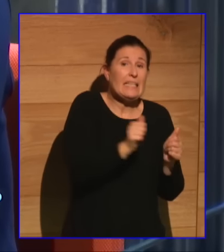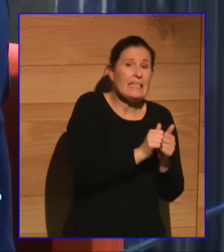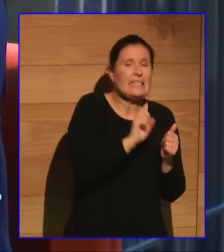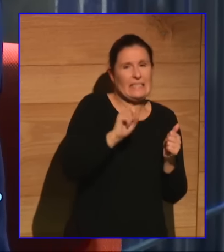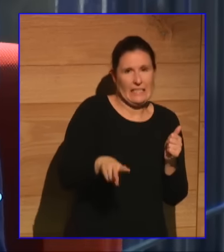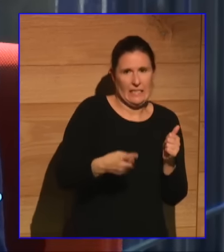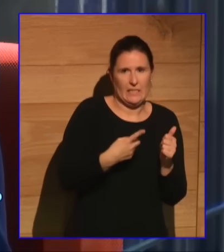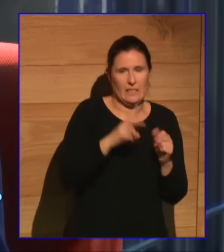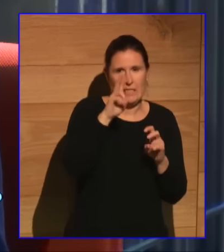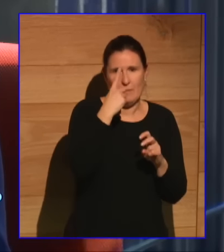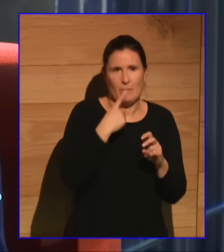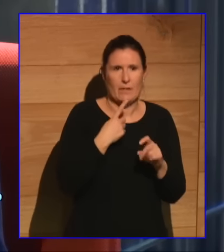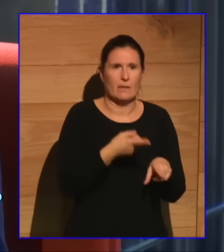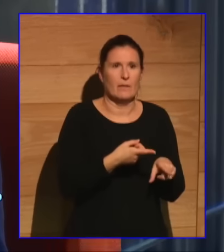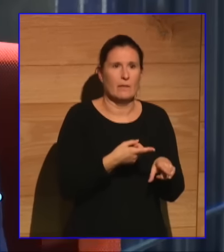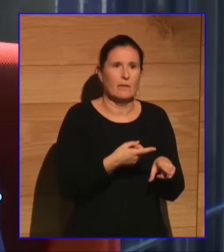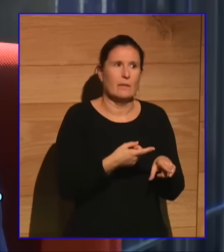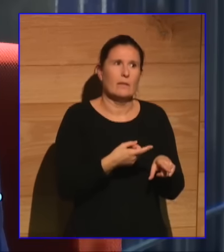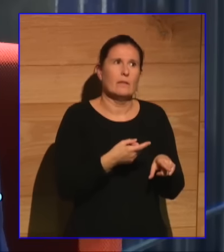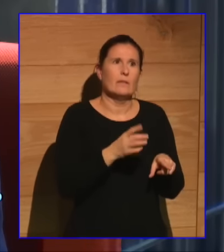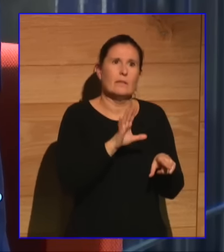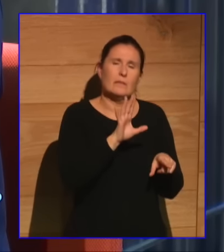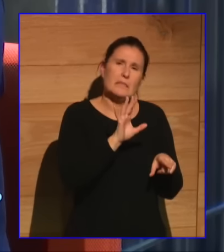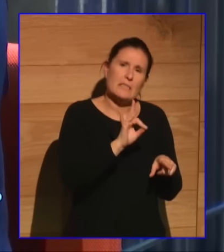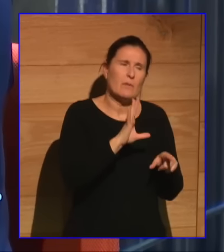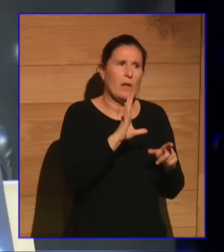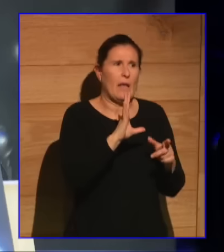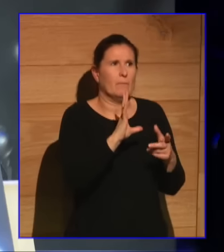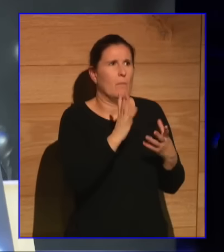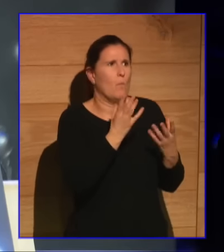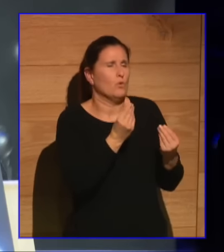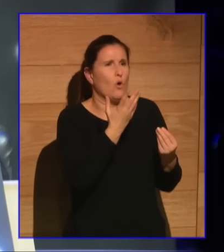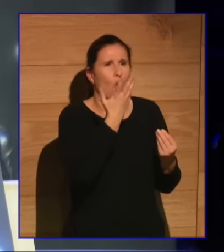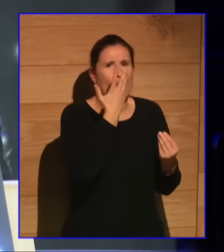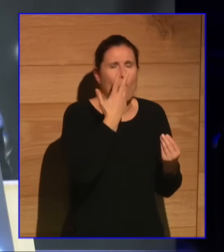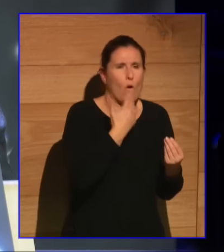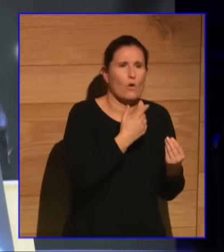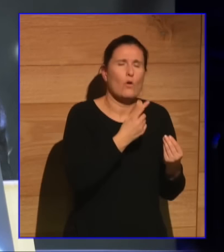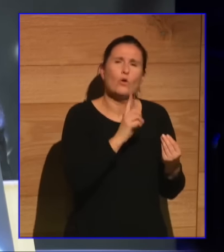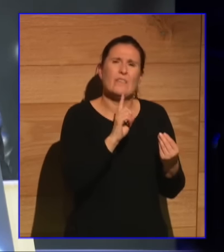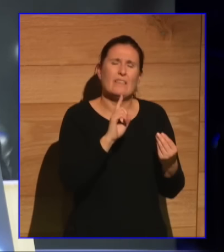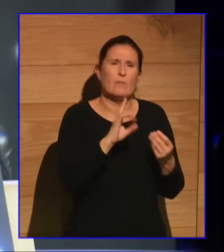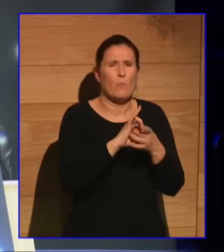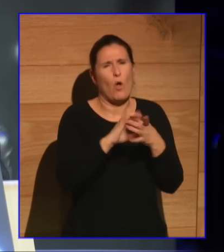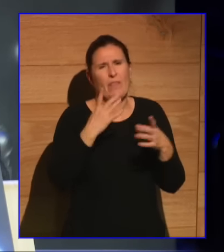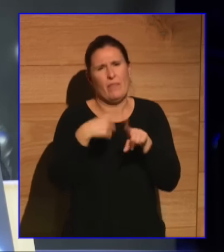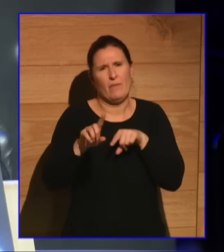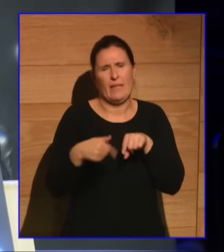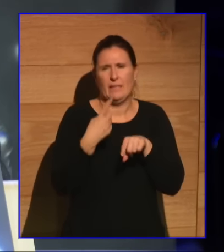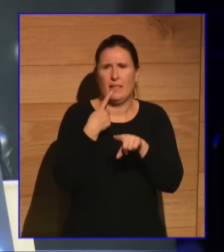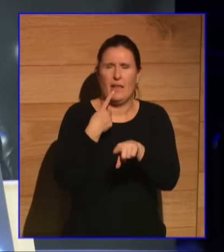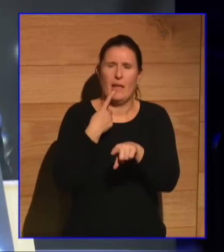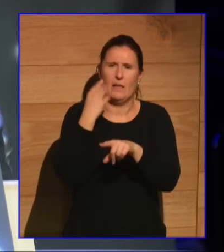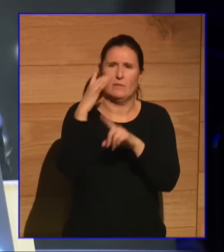que era un sí, pero gran estaba, operador. Estaba todo muy arriba, muy colorido. Sí, muy no tanto como Jurassic Park, pero sí. Pero, no, bueno, era muy buena fotografía la